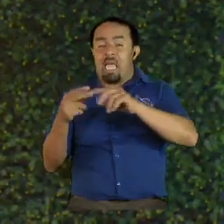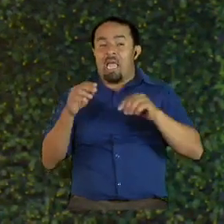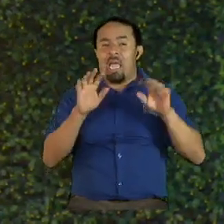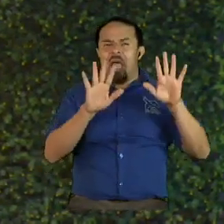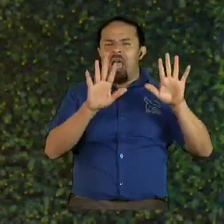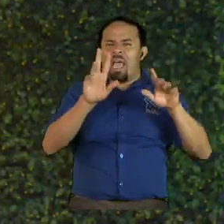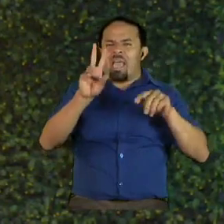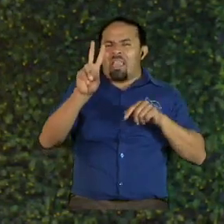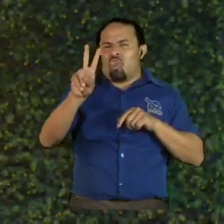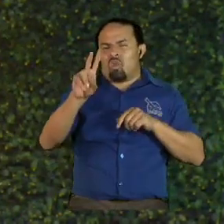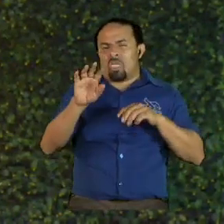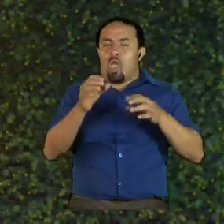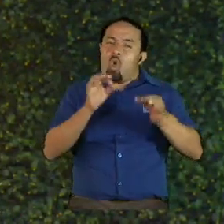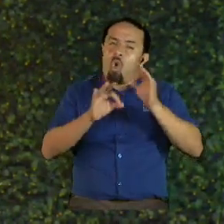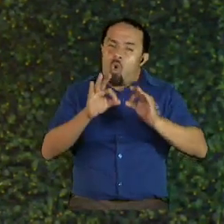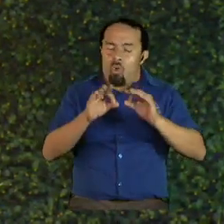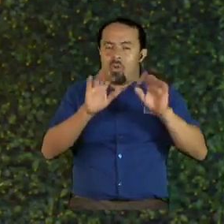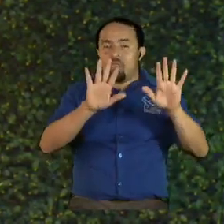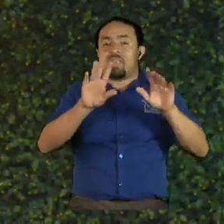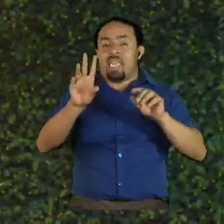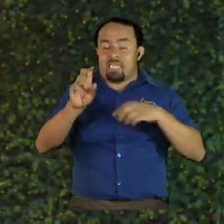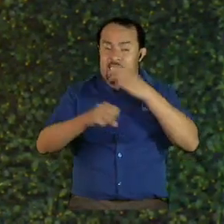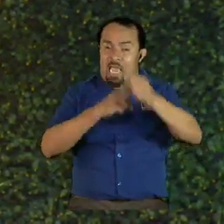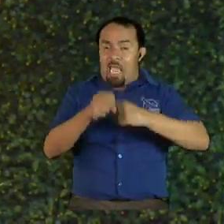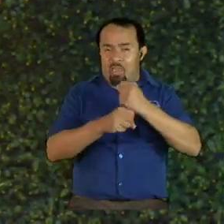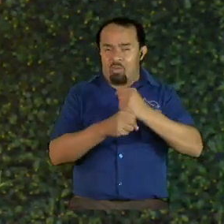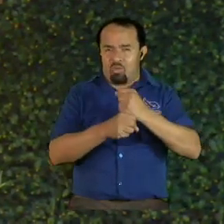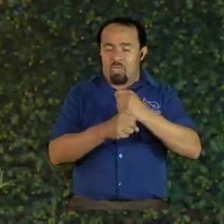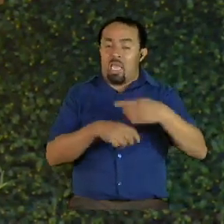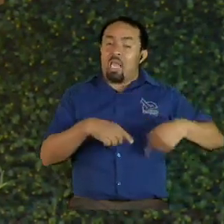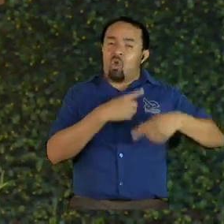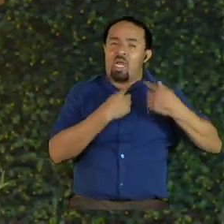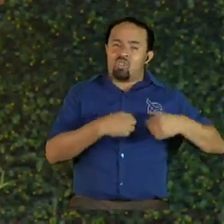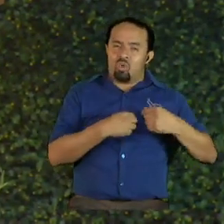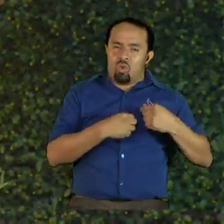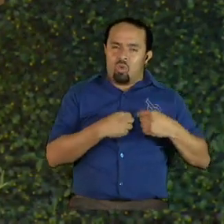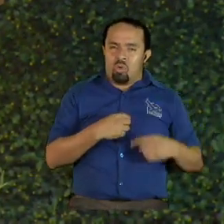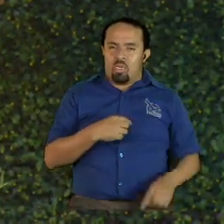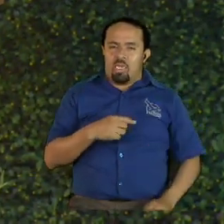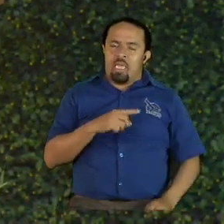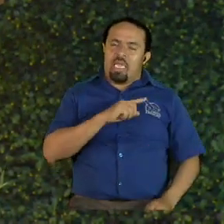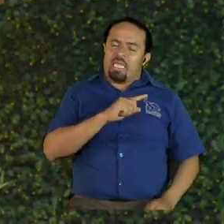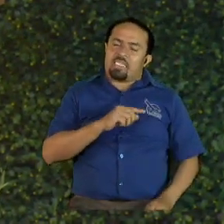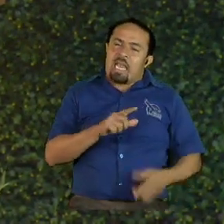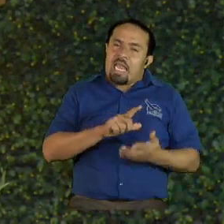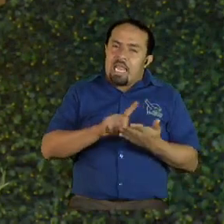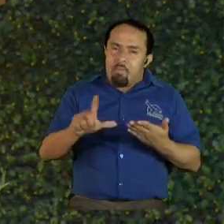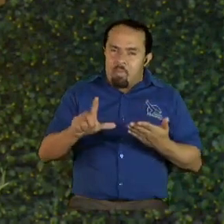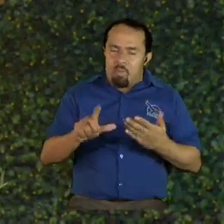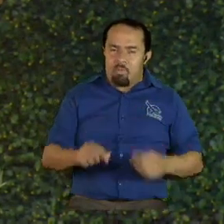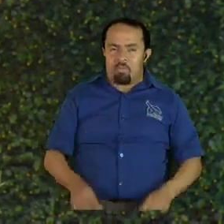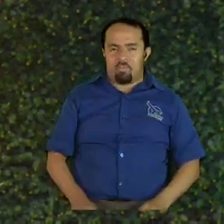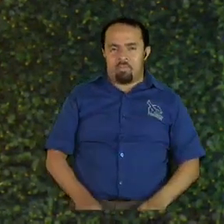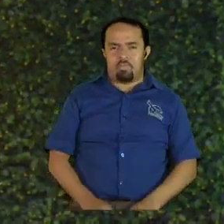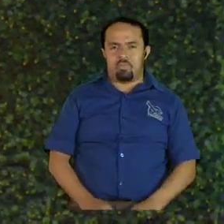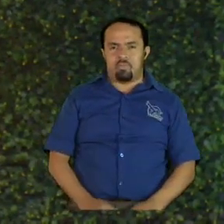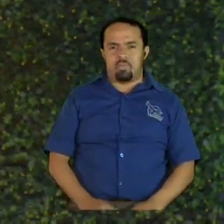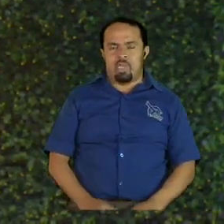10, el corazón está inocente, no puro, inocente.